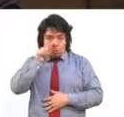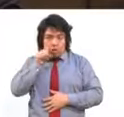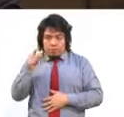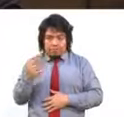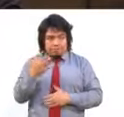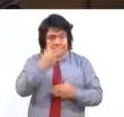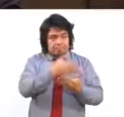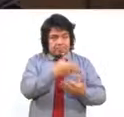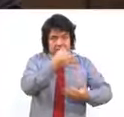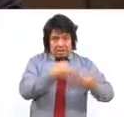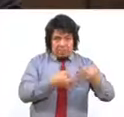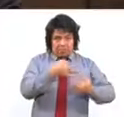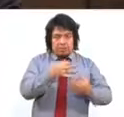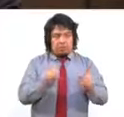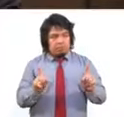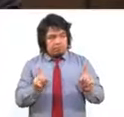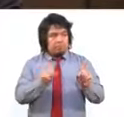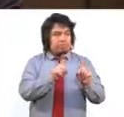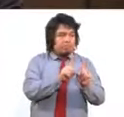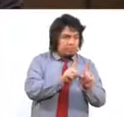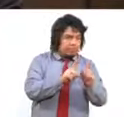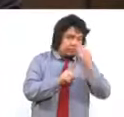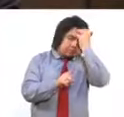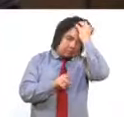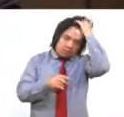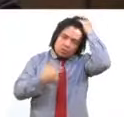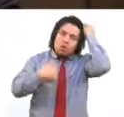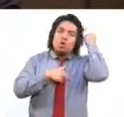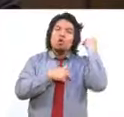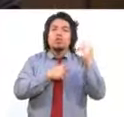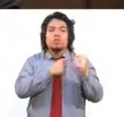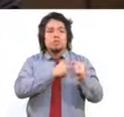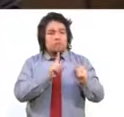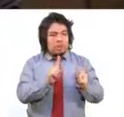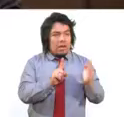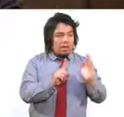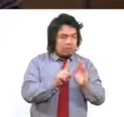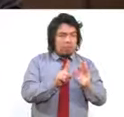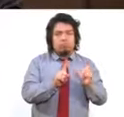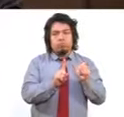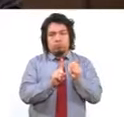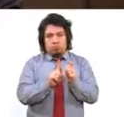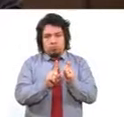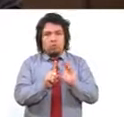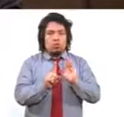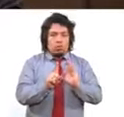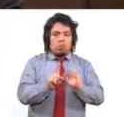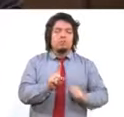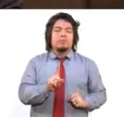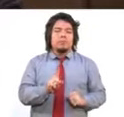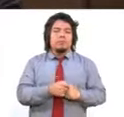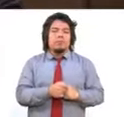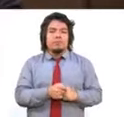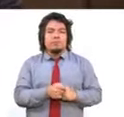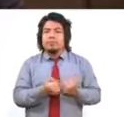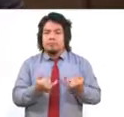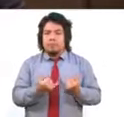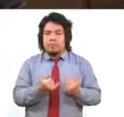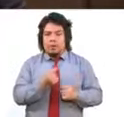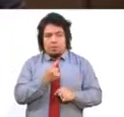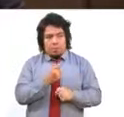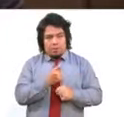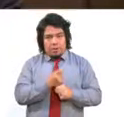fiscalía, inmediatamente tenemos que actuar para proteger a las mujeres, ¿sí? Entonces, lo primero es damos medidas